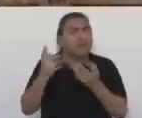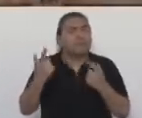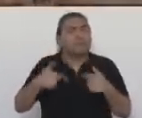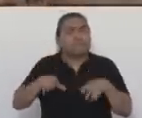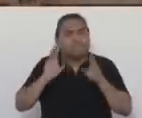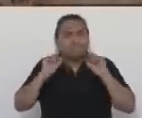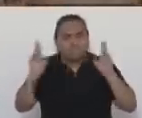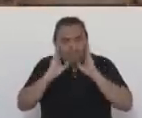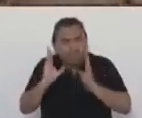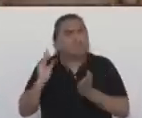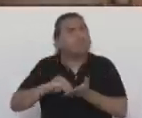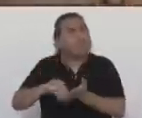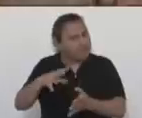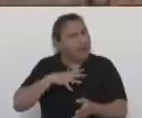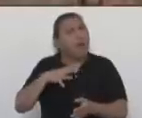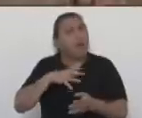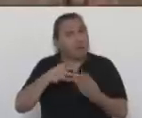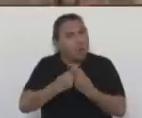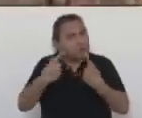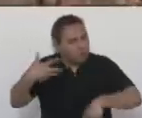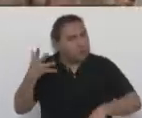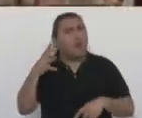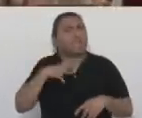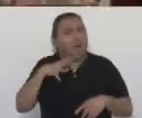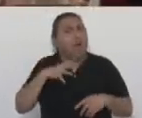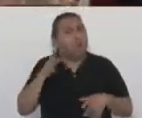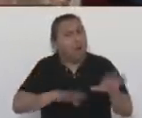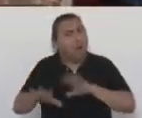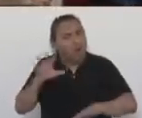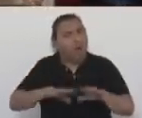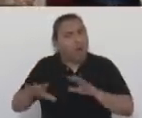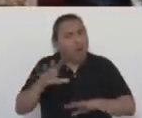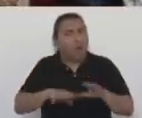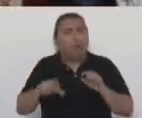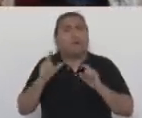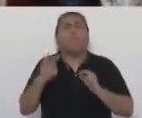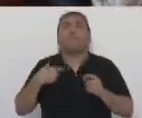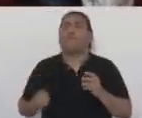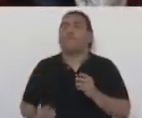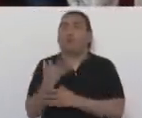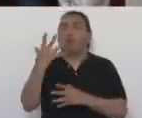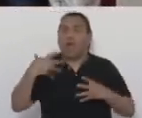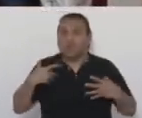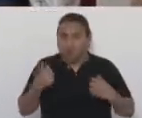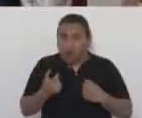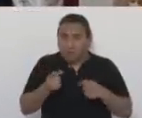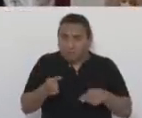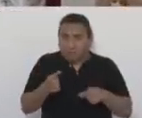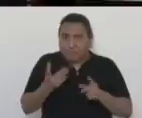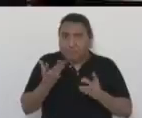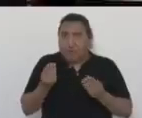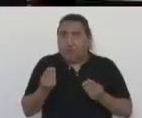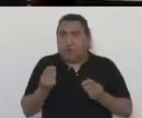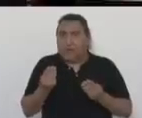hacer. Mi fundación, recientemente lanzada, va en ese sentido. Quiero hacer mi aporte,